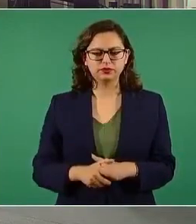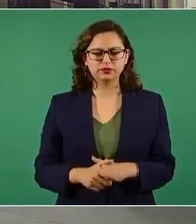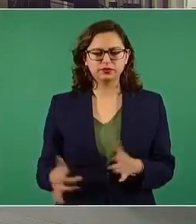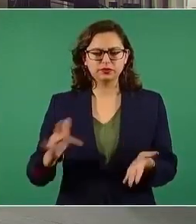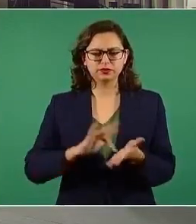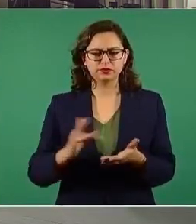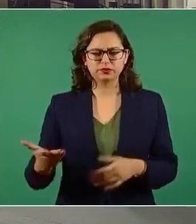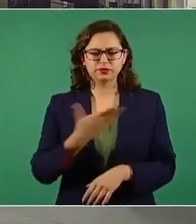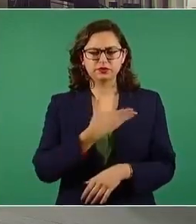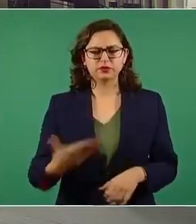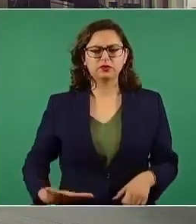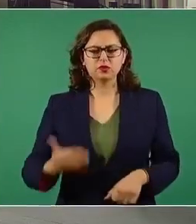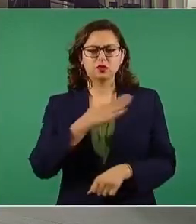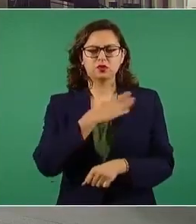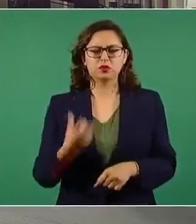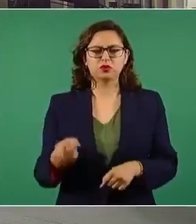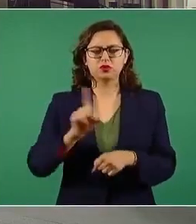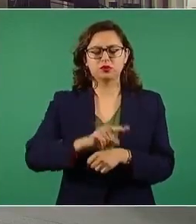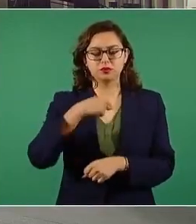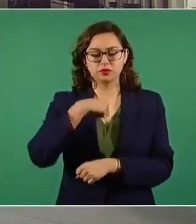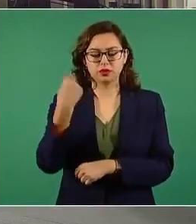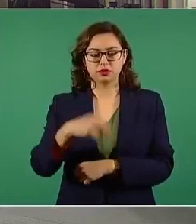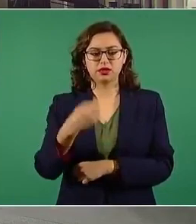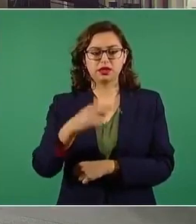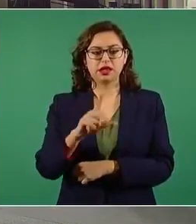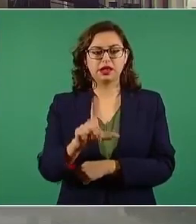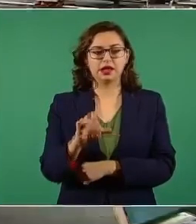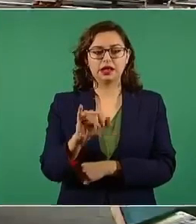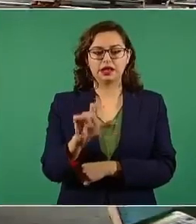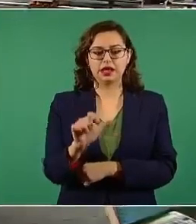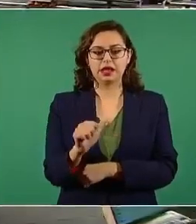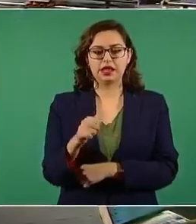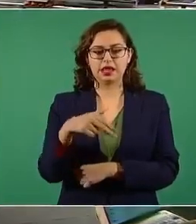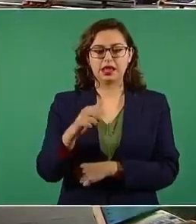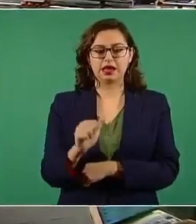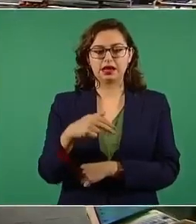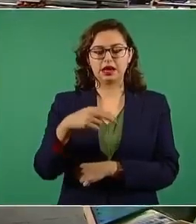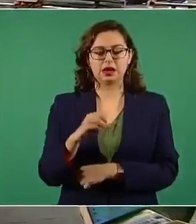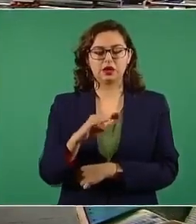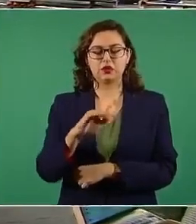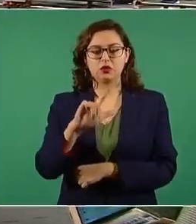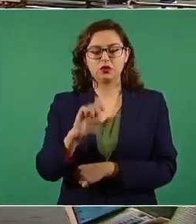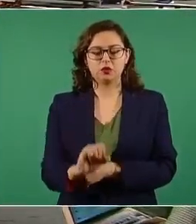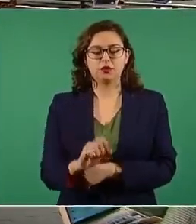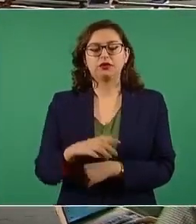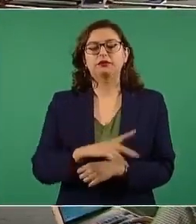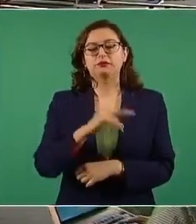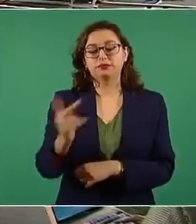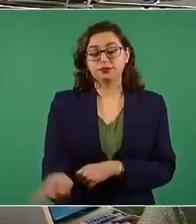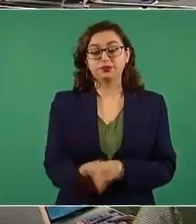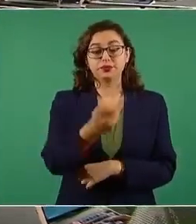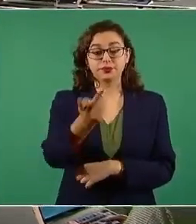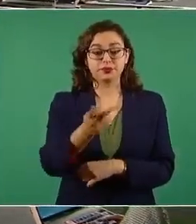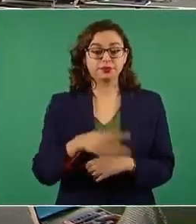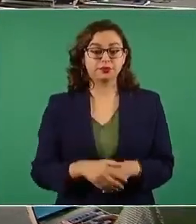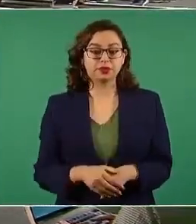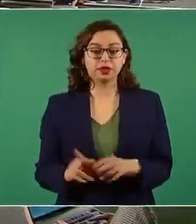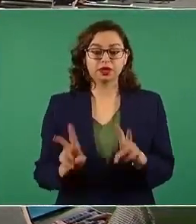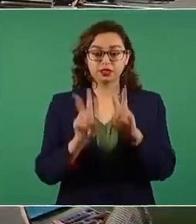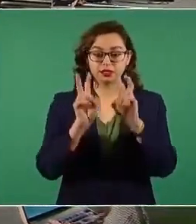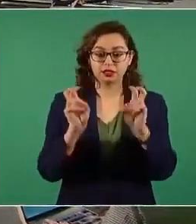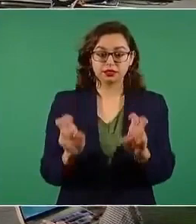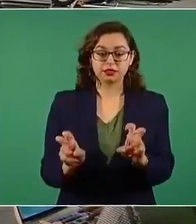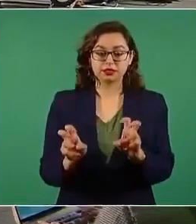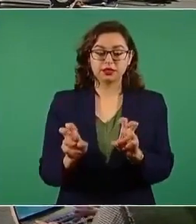Gracias, señor presidente. Buenos días a todos. Liliana Noble, de Pulso Saludable. Preguntarle, señor presidente, si sigue en vigencia el decreto para la eliminación